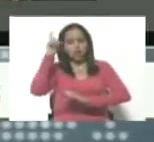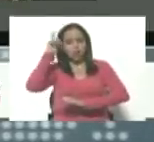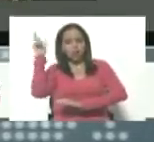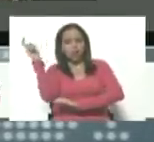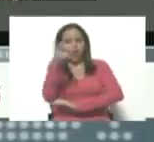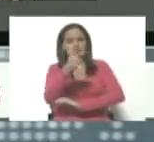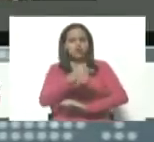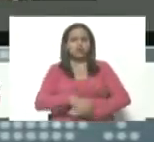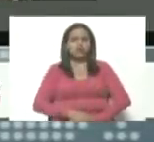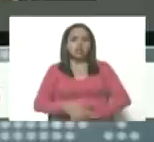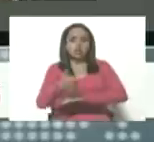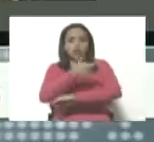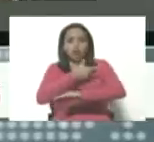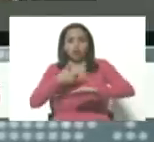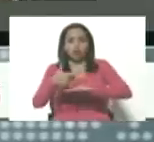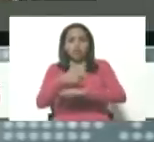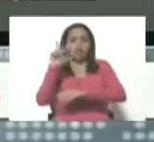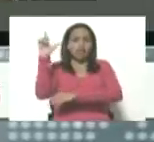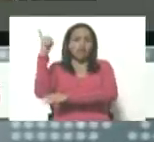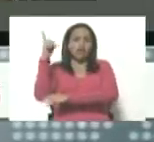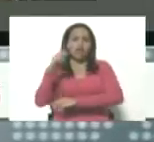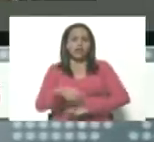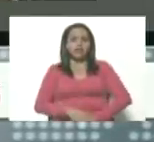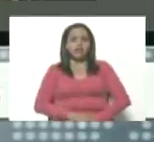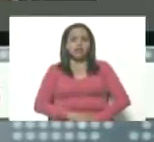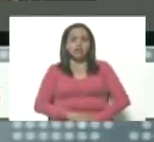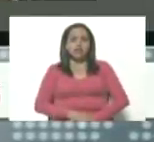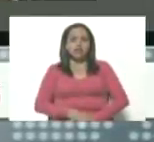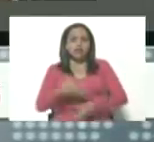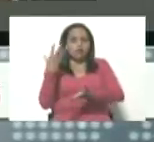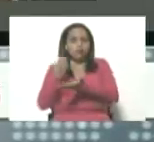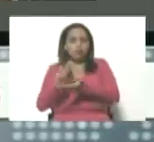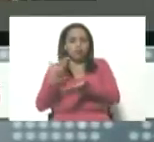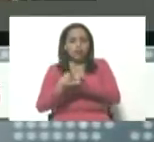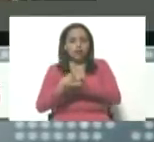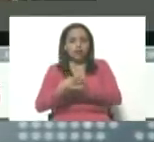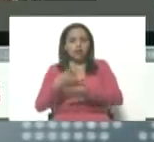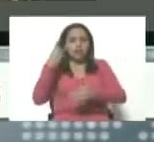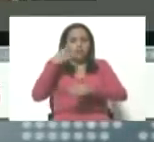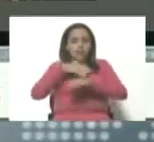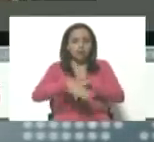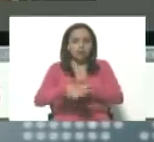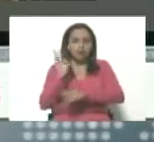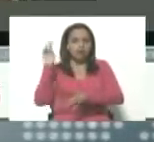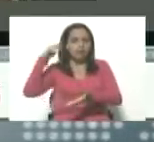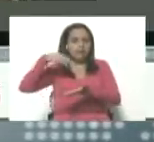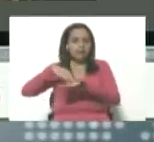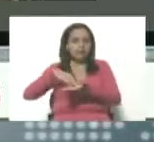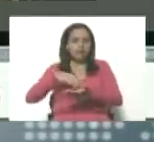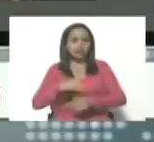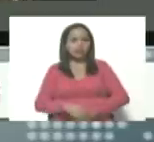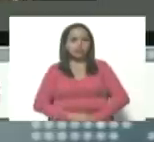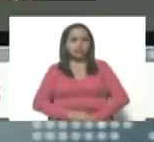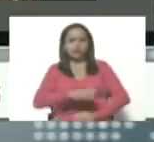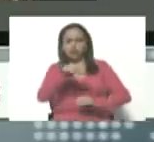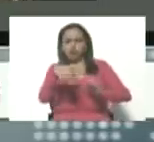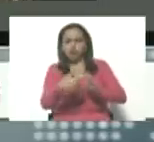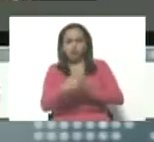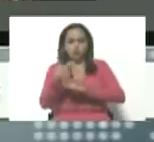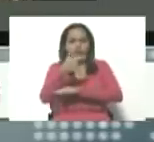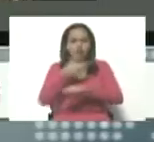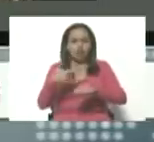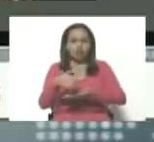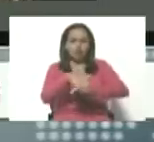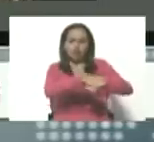de la gobernadora de Lara, de Monagas, de Del Tamacuro, de Miranda. Ahí están todos, de